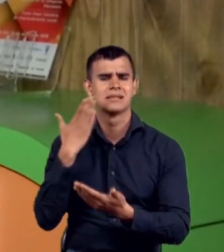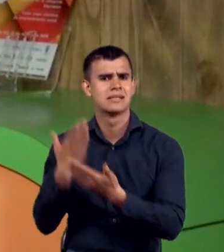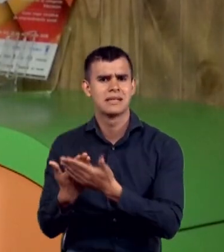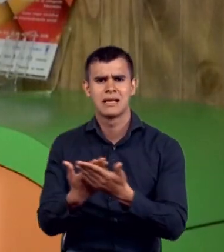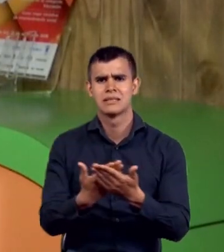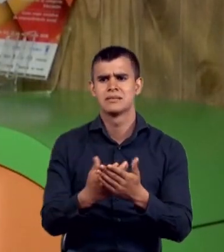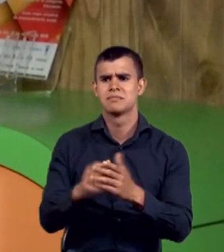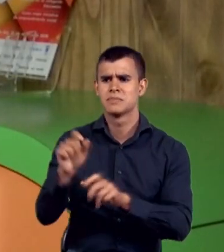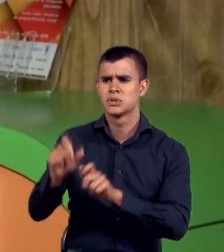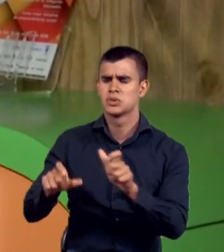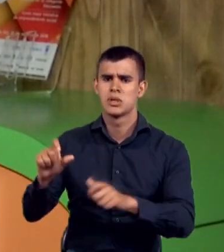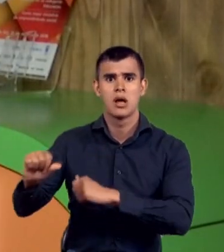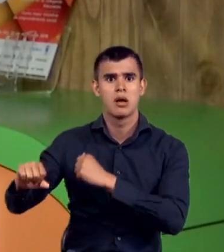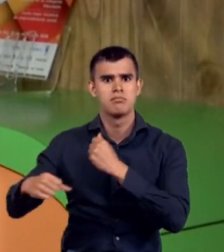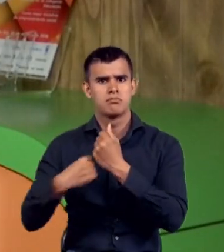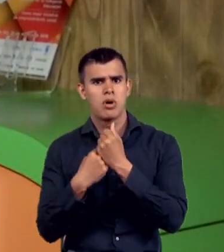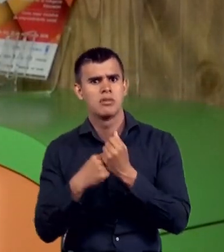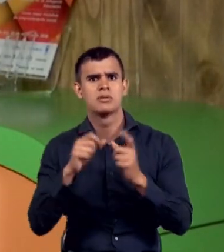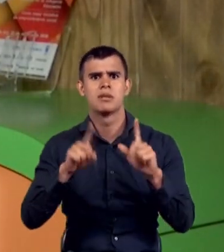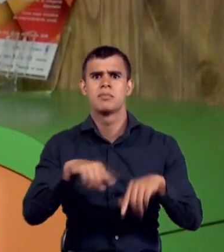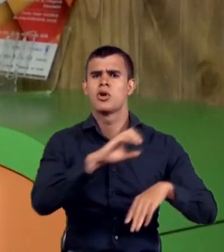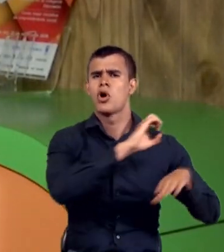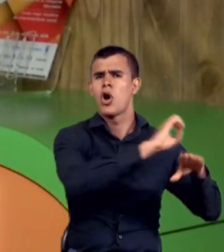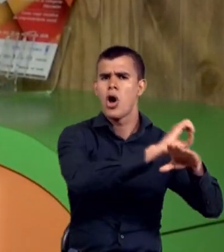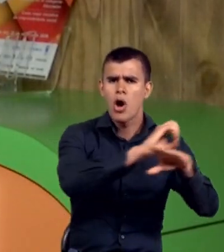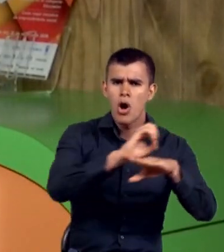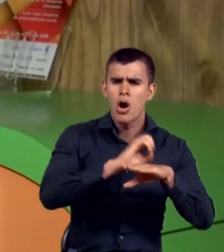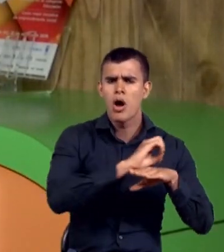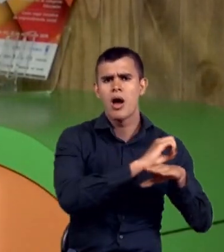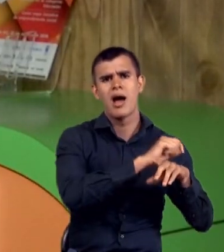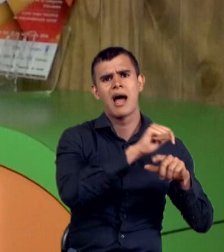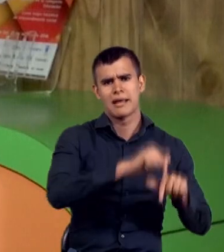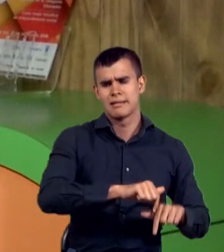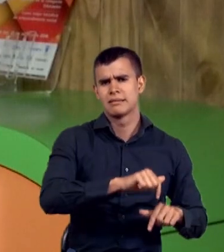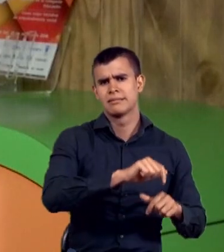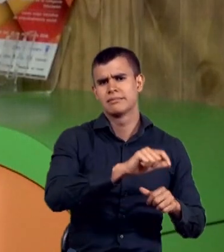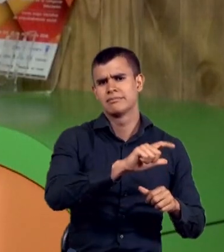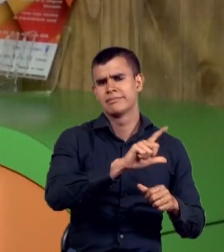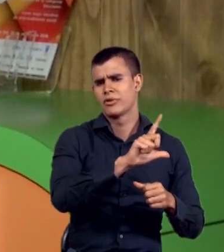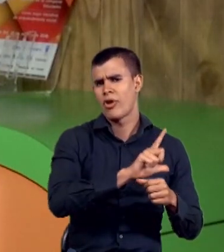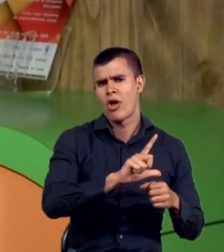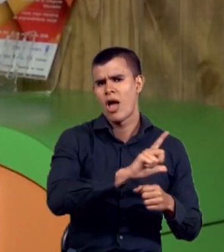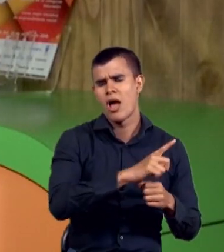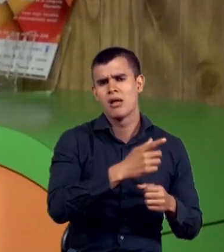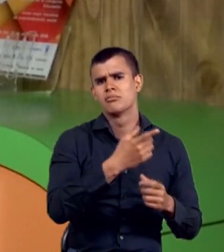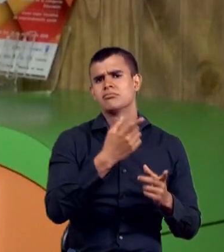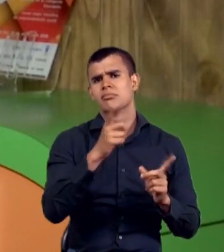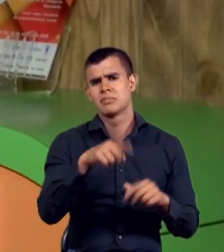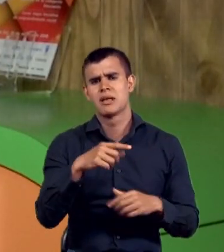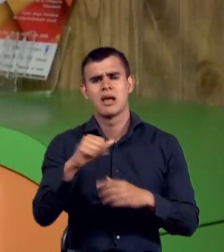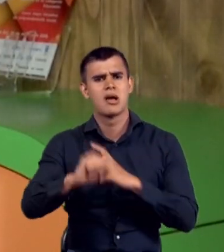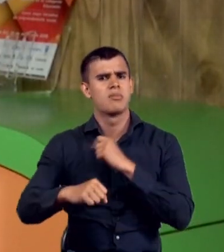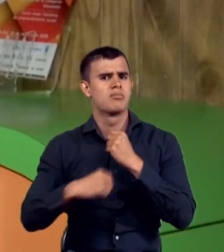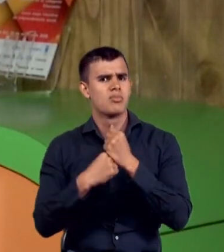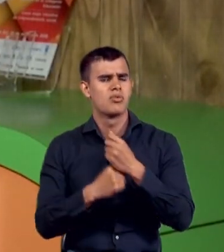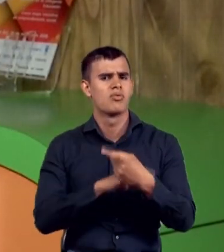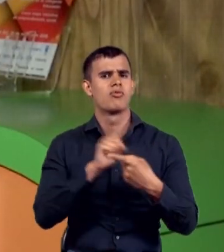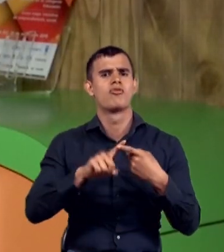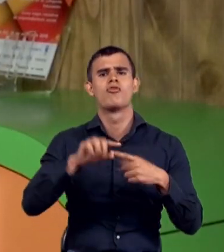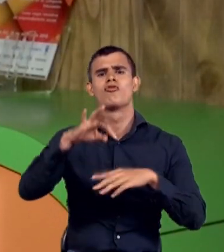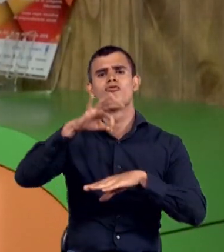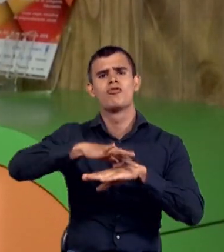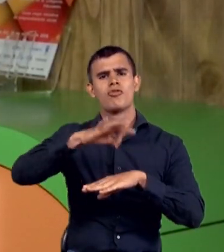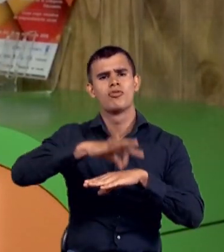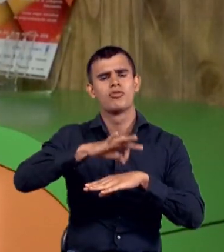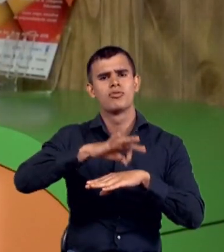de tanto de ciudadanos de a pie como de organizaciones locales que nos han apoyado. Por ejemplo, tenemos el apoyo de